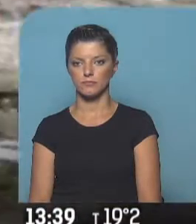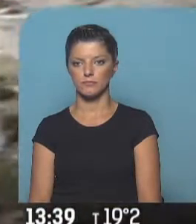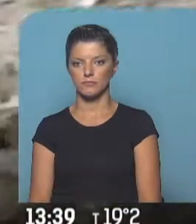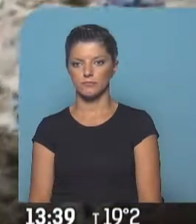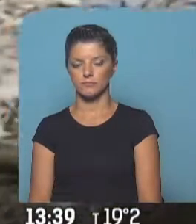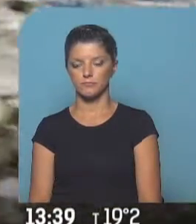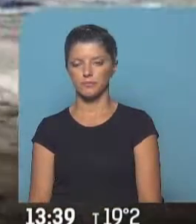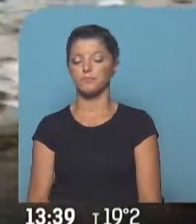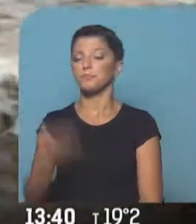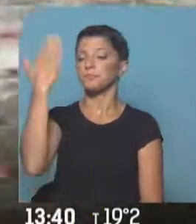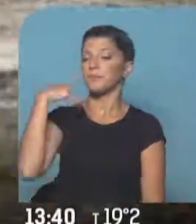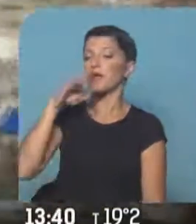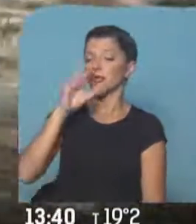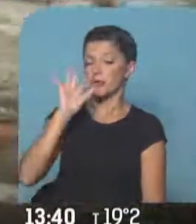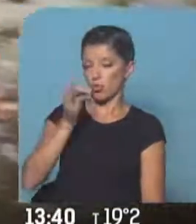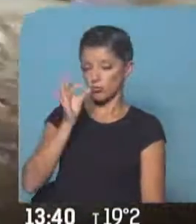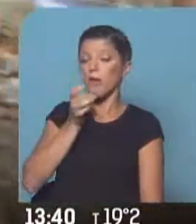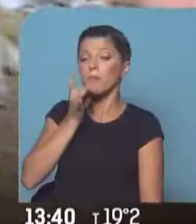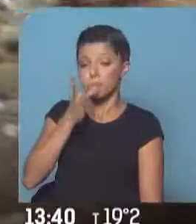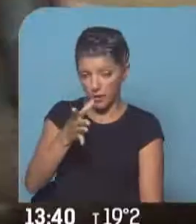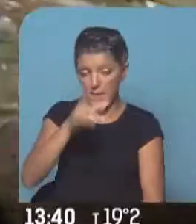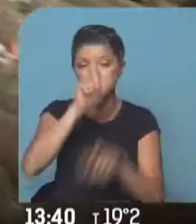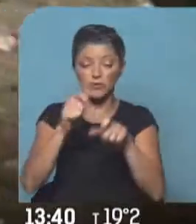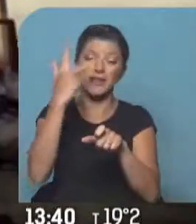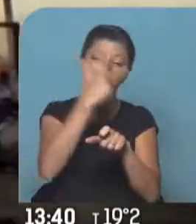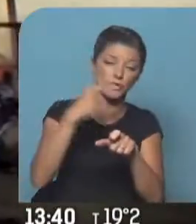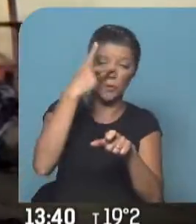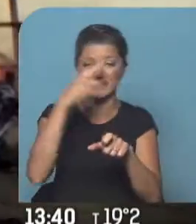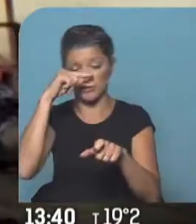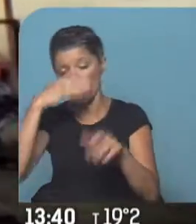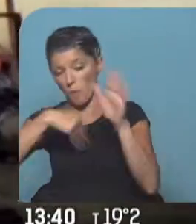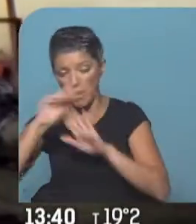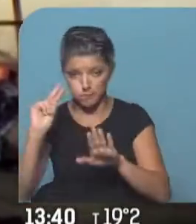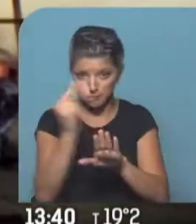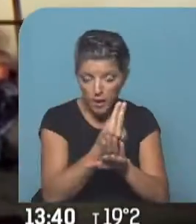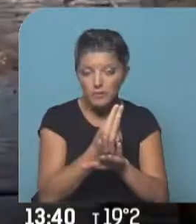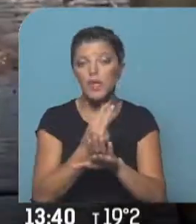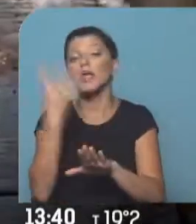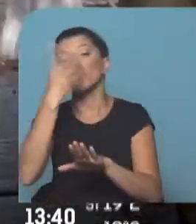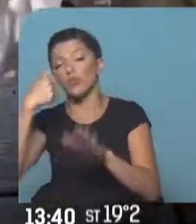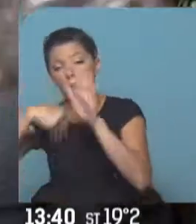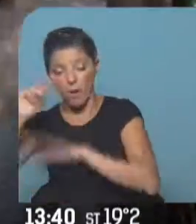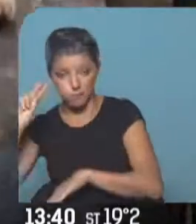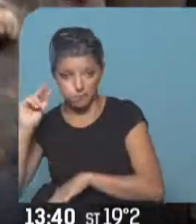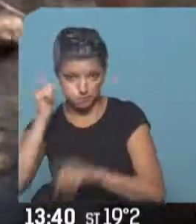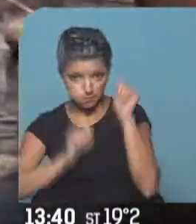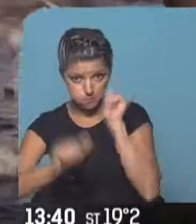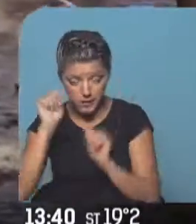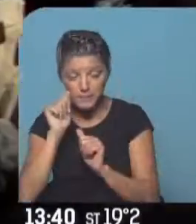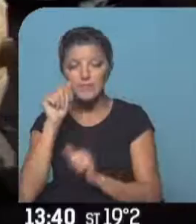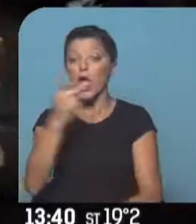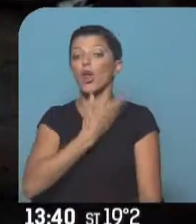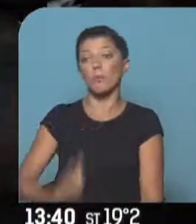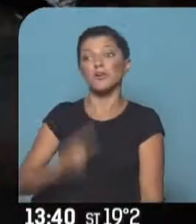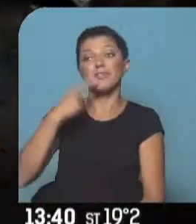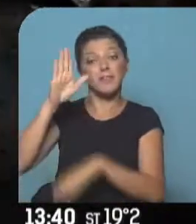El atentado del 14 de octubre que dejó al menos 327 muertos y más de 400 heridos en Somalia y que el gobierno de ese país atribuye al